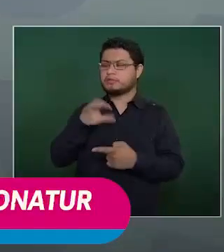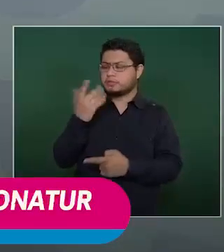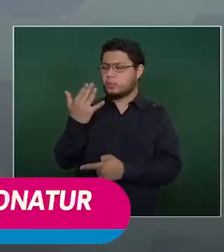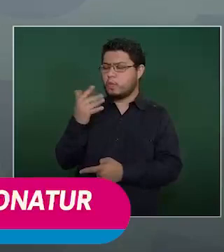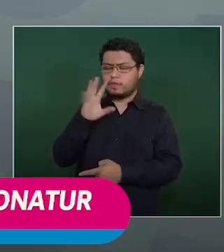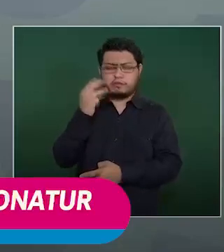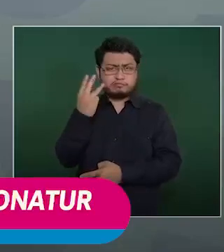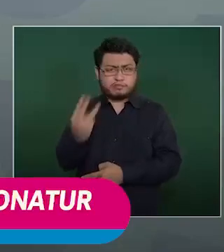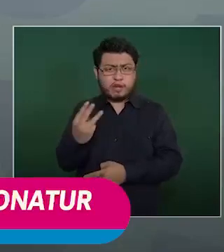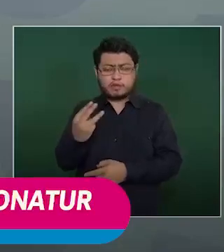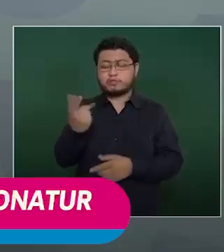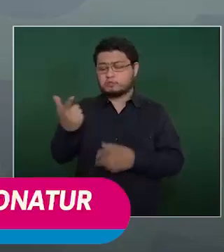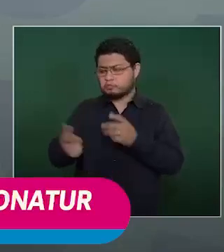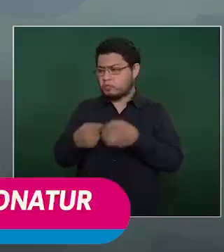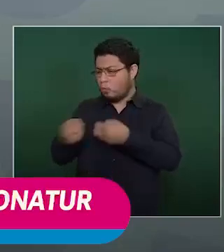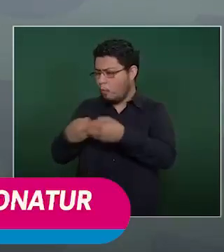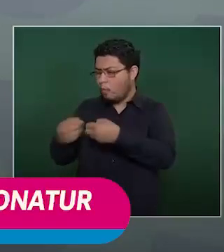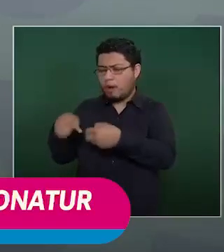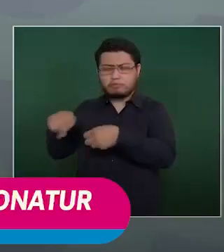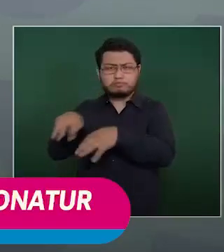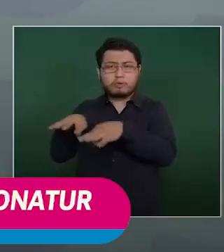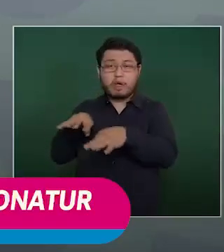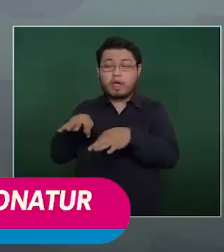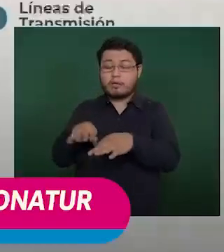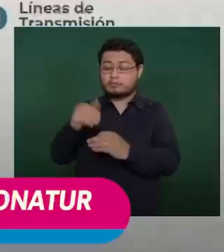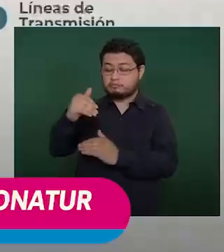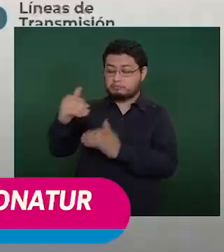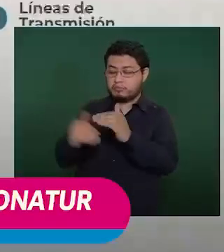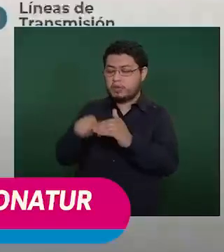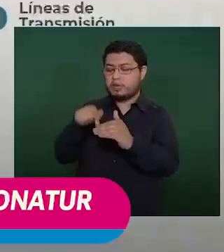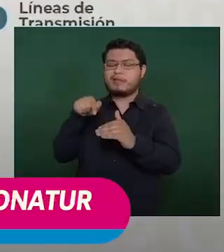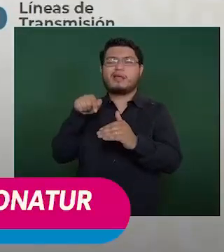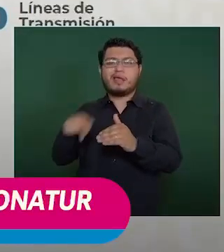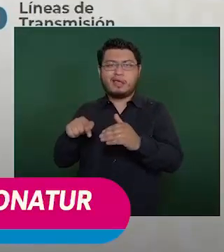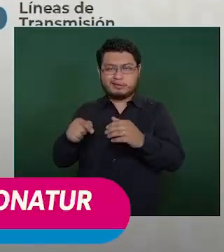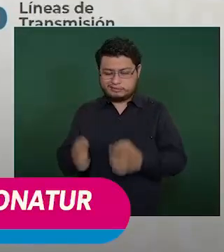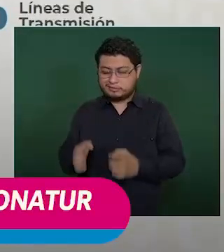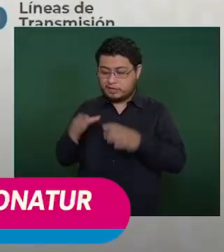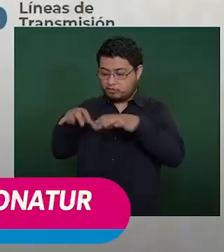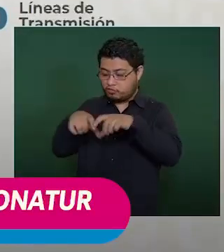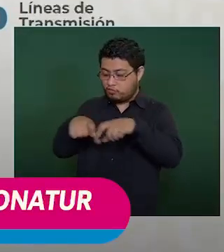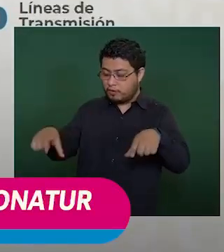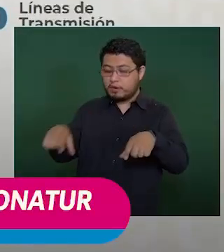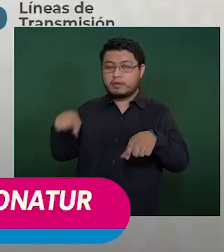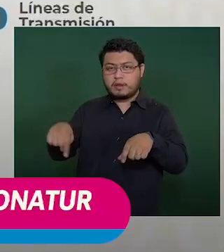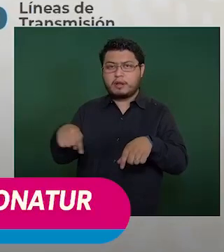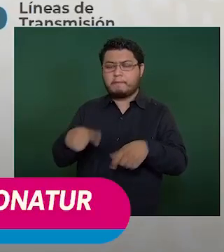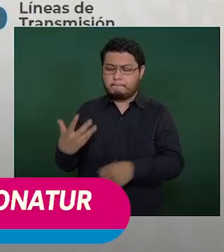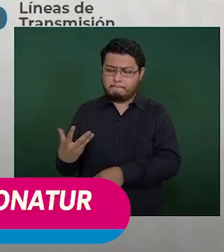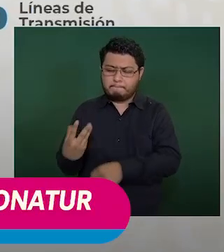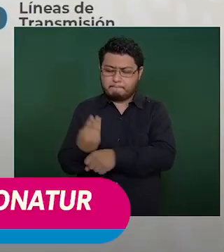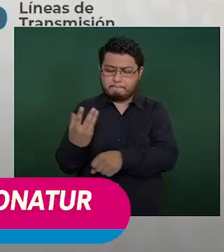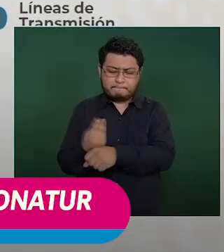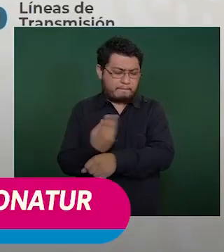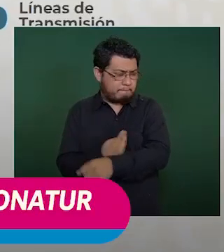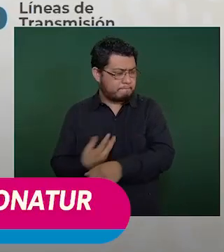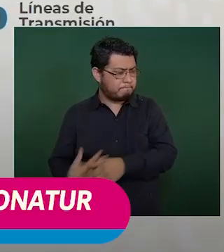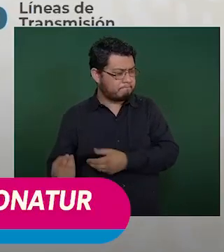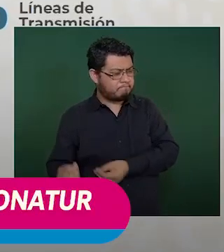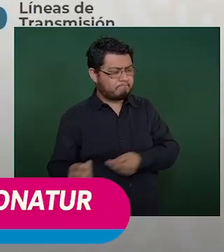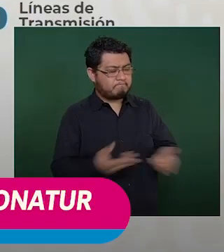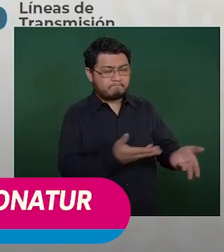cuales 43 son subestaciones eléctricas y 10 son líneas de transmisión. Con estas